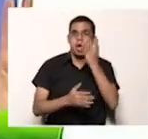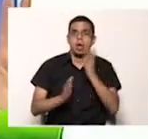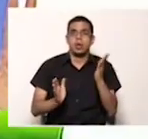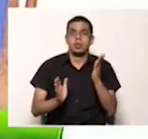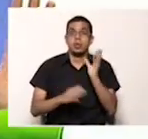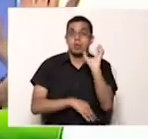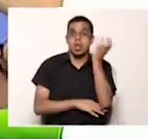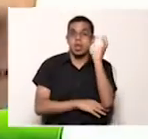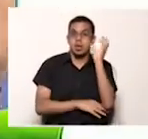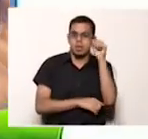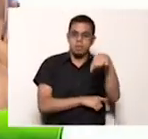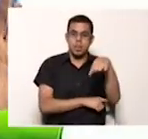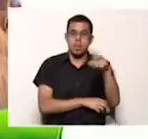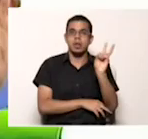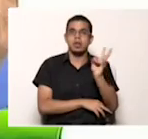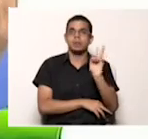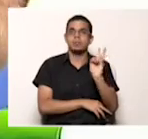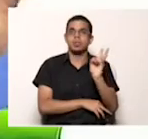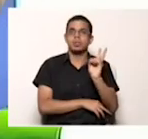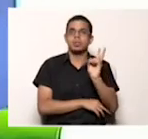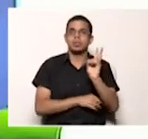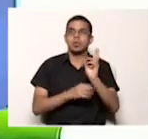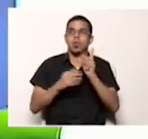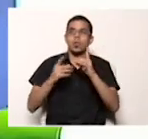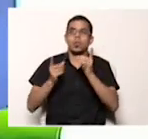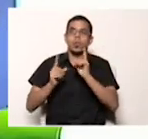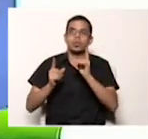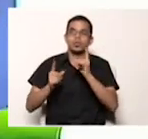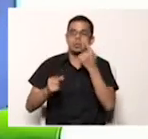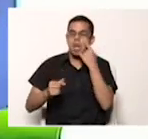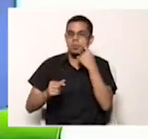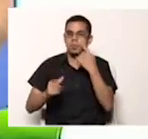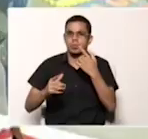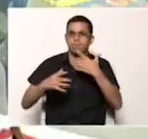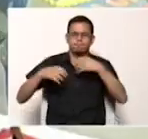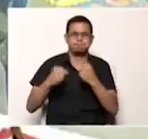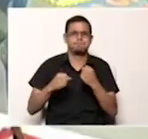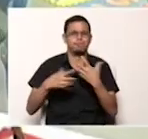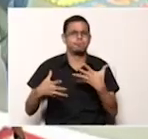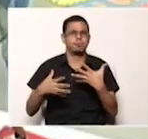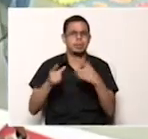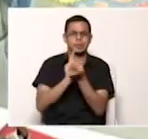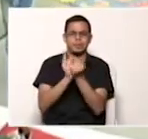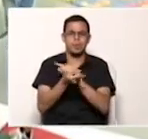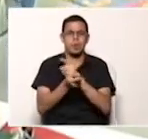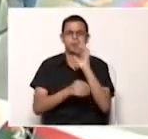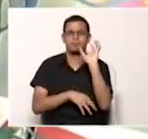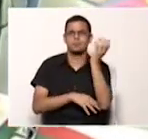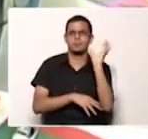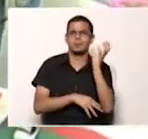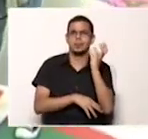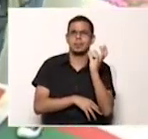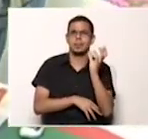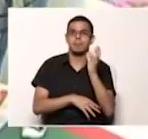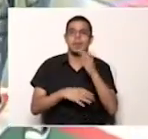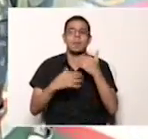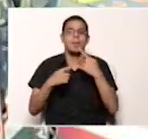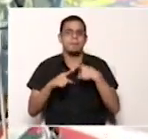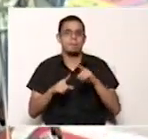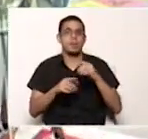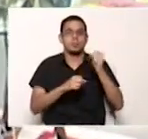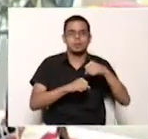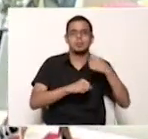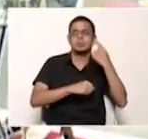y por efecto de cambio climático no ha sido tan afectado, más que todo por la sequía extrema, ¿sí? Y